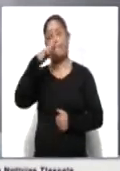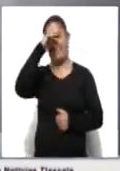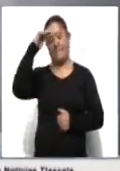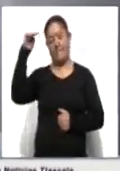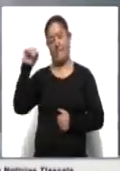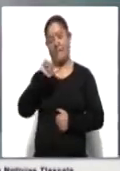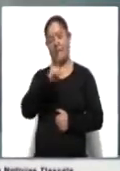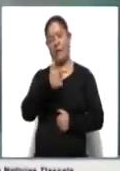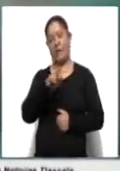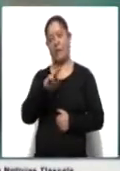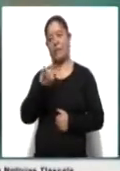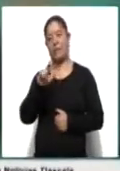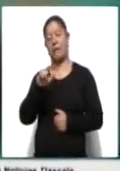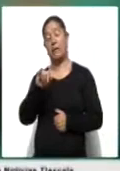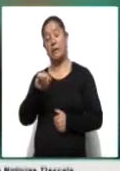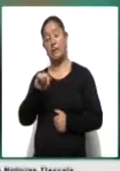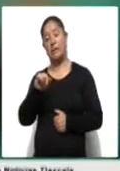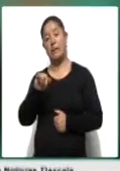Michoacán.